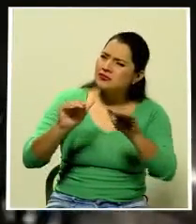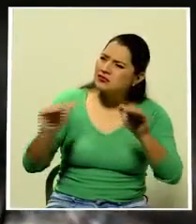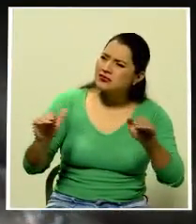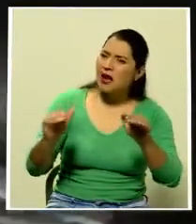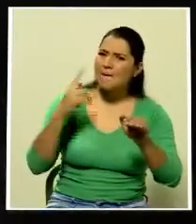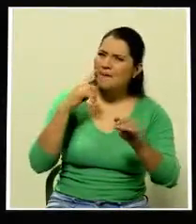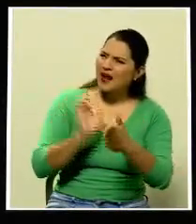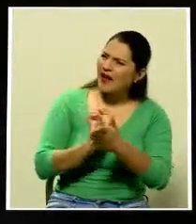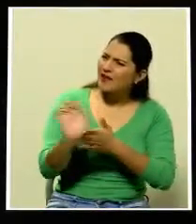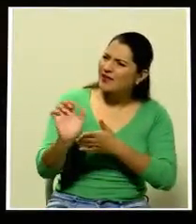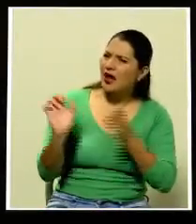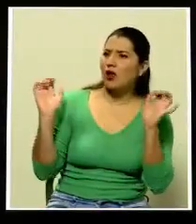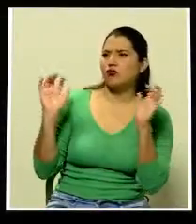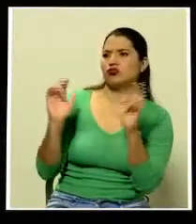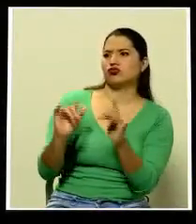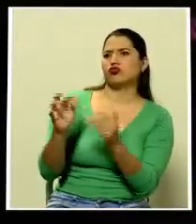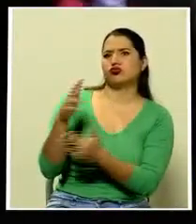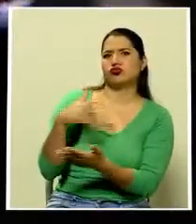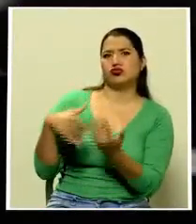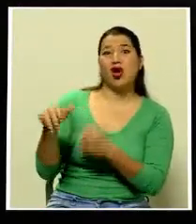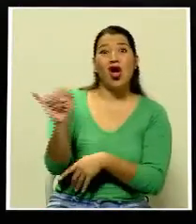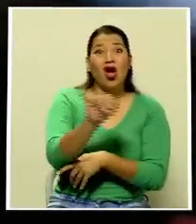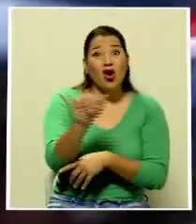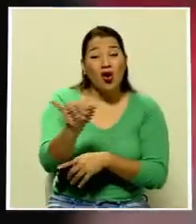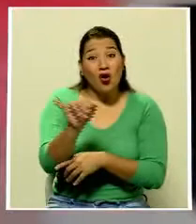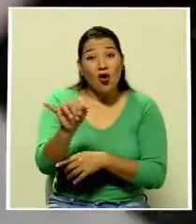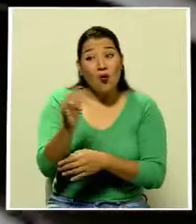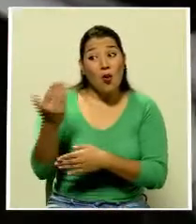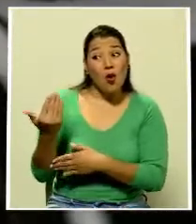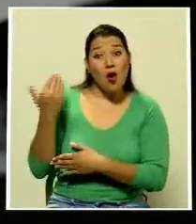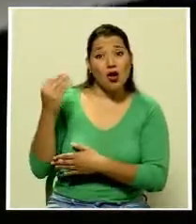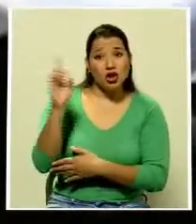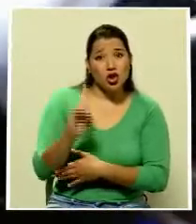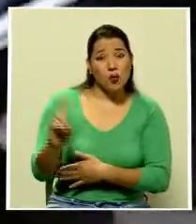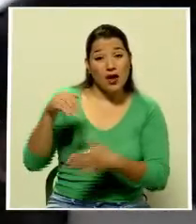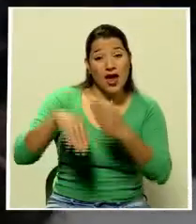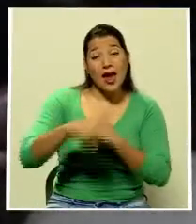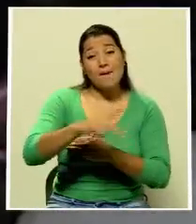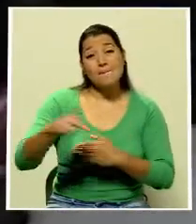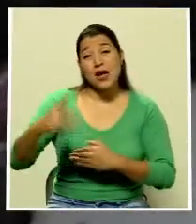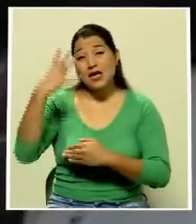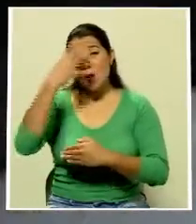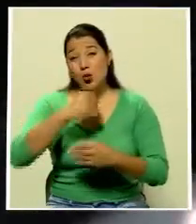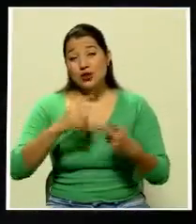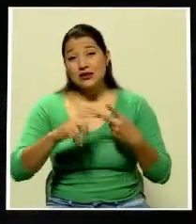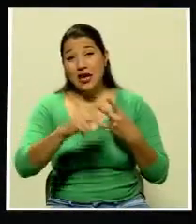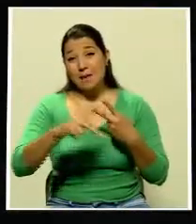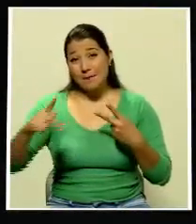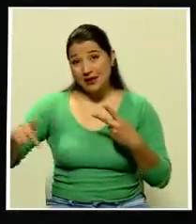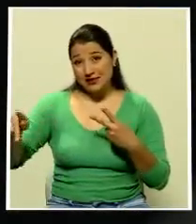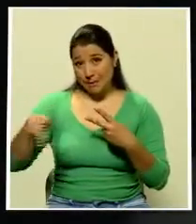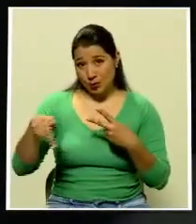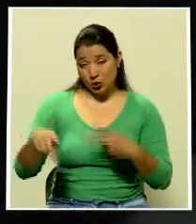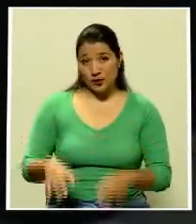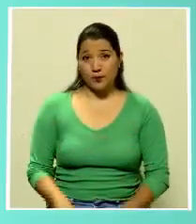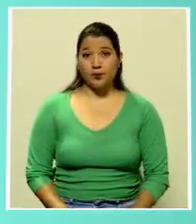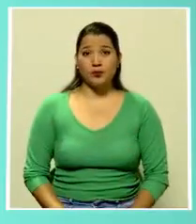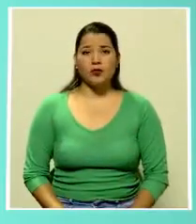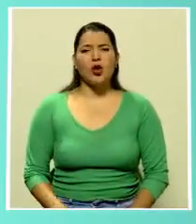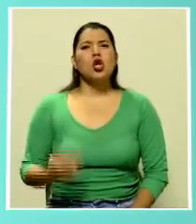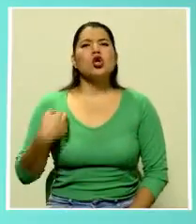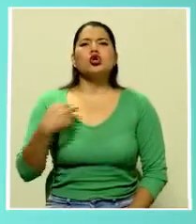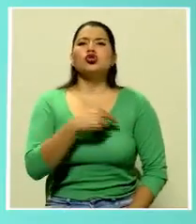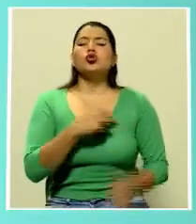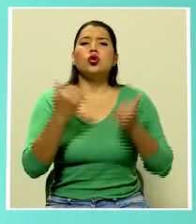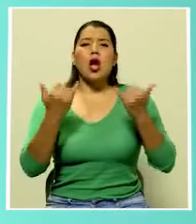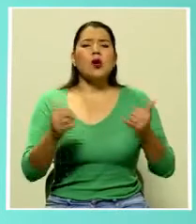eviten aglomeraciones, como las que se presentaron el pasado domingo en Playa Bonita y Playa Piuta. Hacemos un llamado a